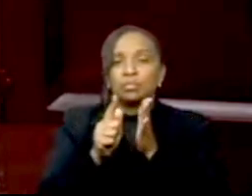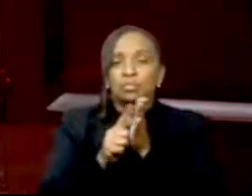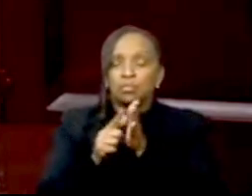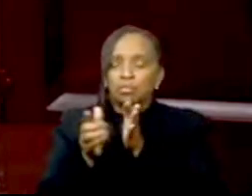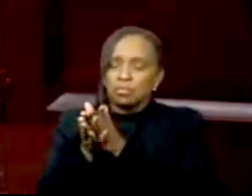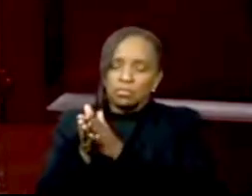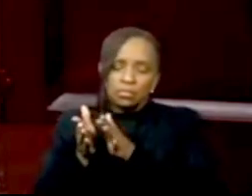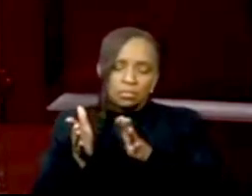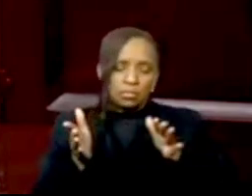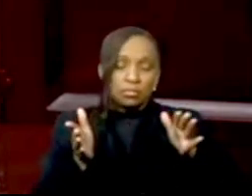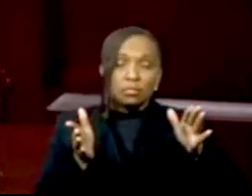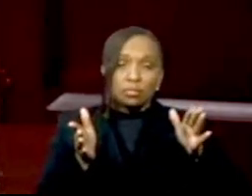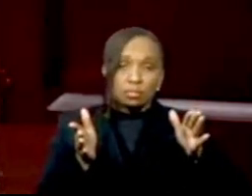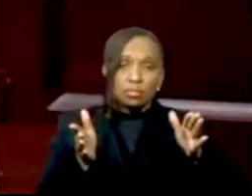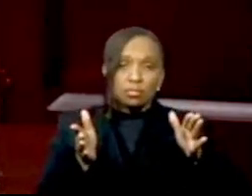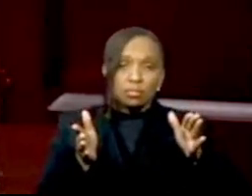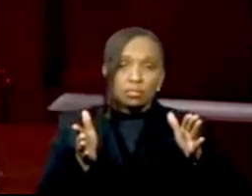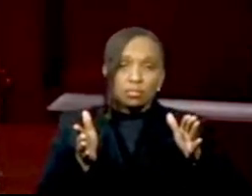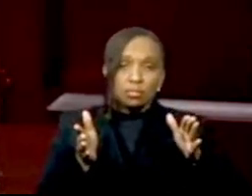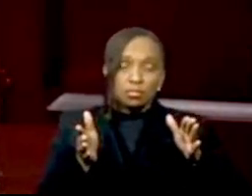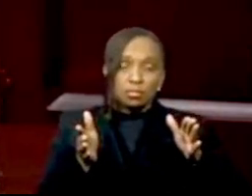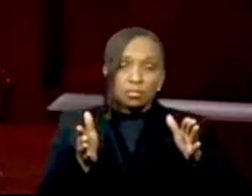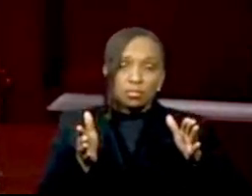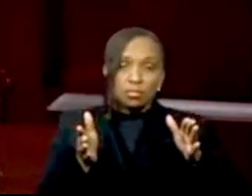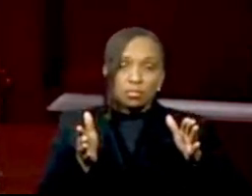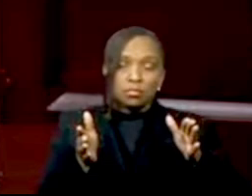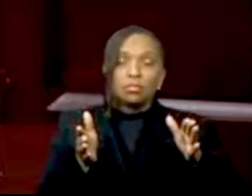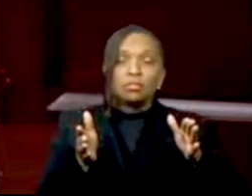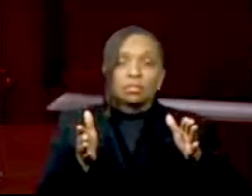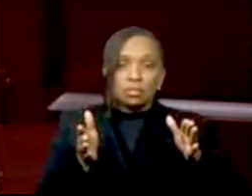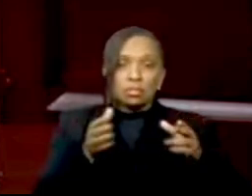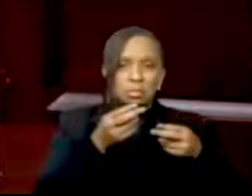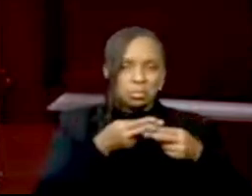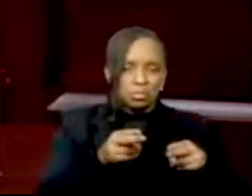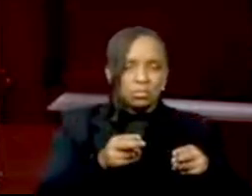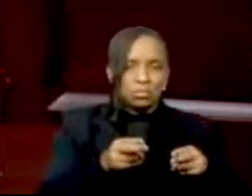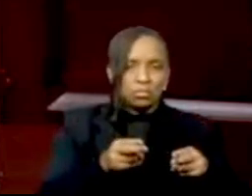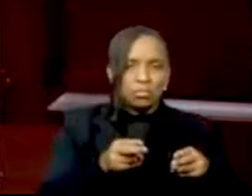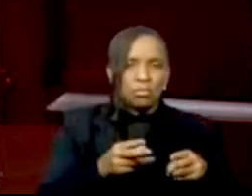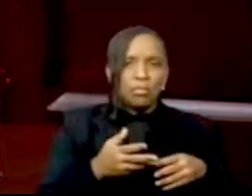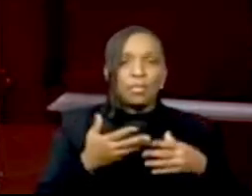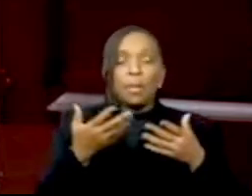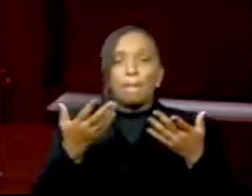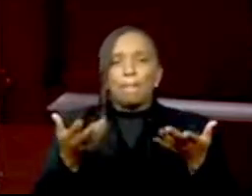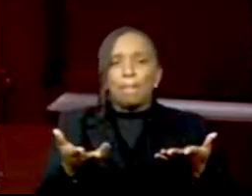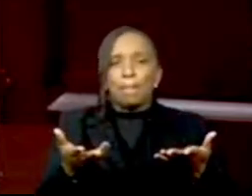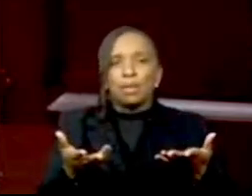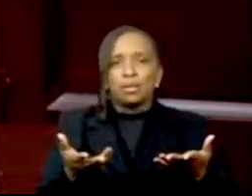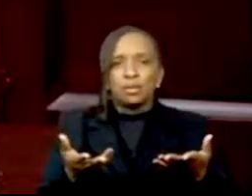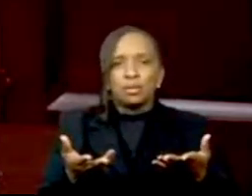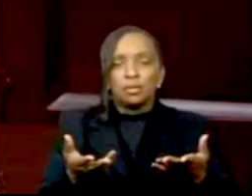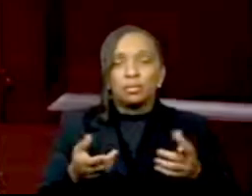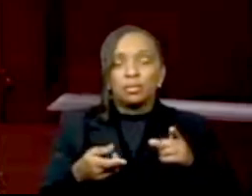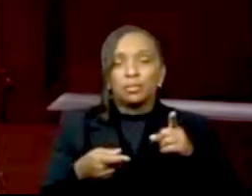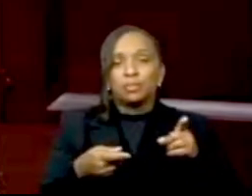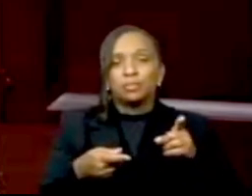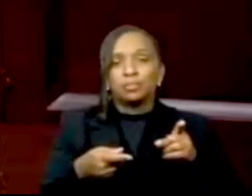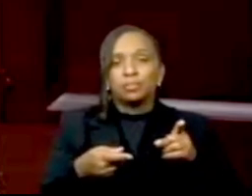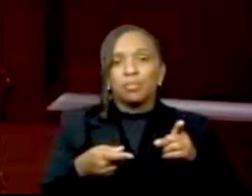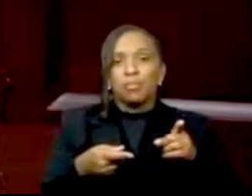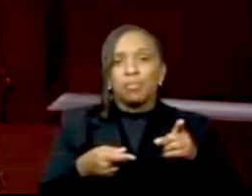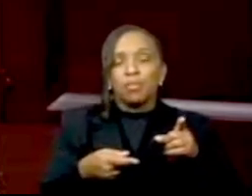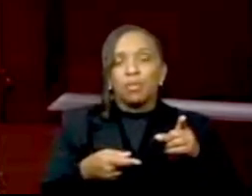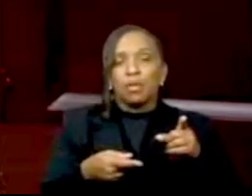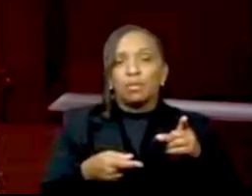garantizar este derecho fundamental que el Tribunal Constitucional nos ha dado como incorporación nuevo a un